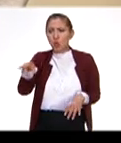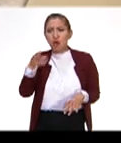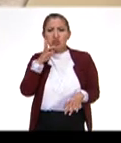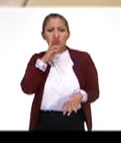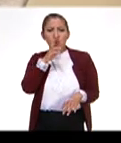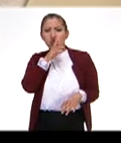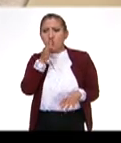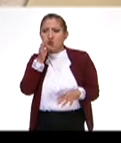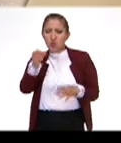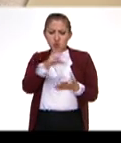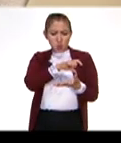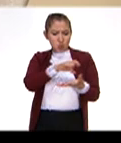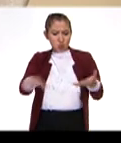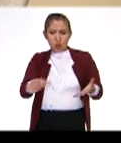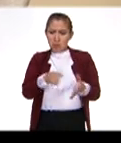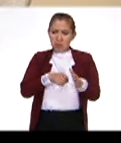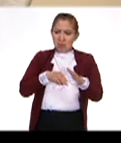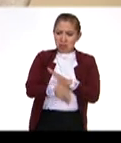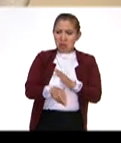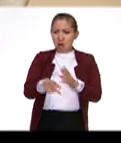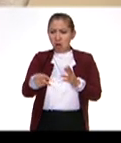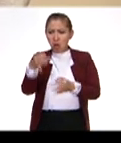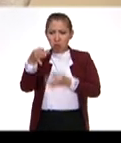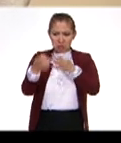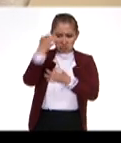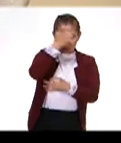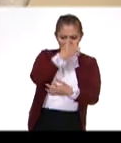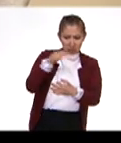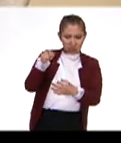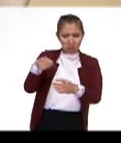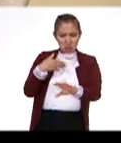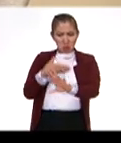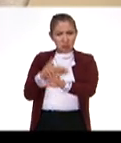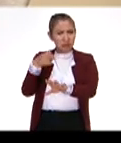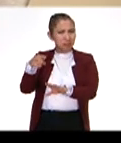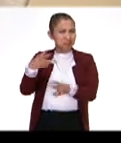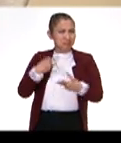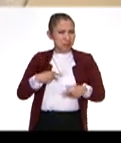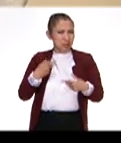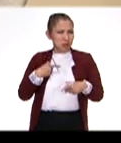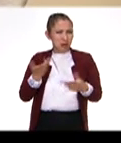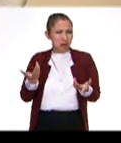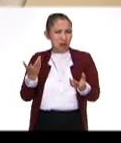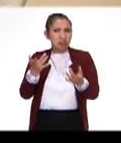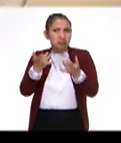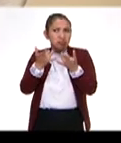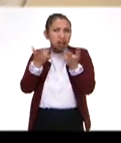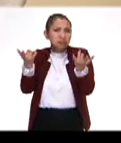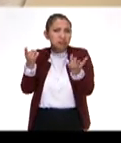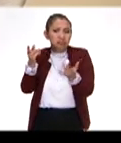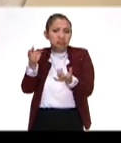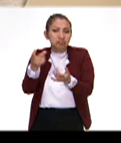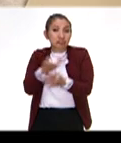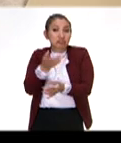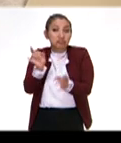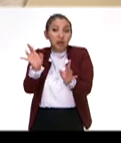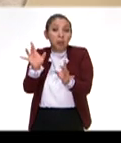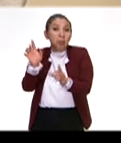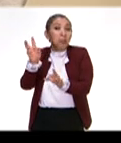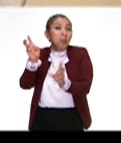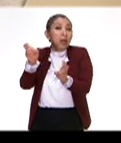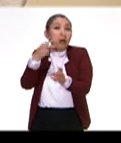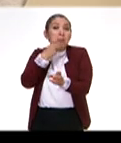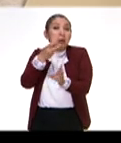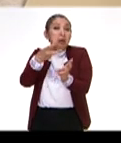esa nota, la rúbrica de esa nota, es el juicio para un acontecimiento de un